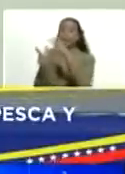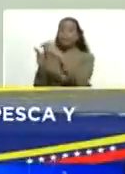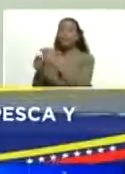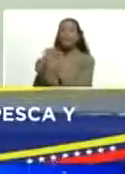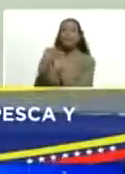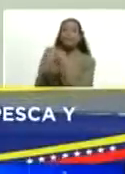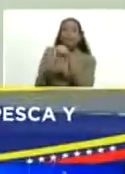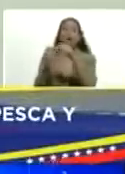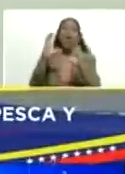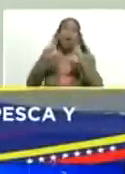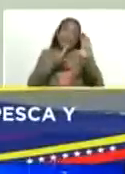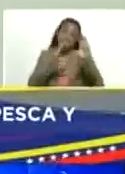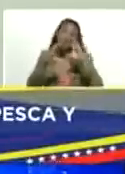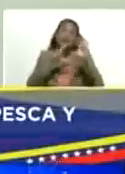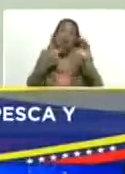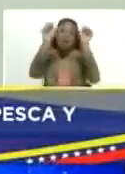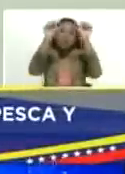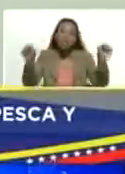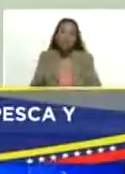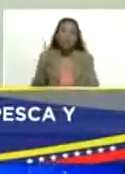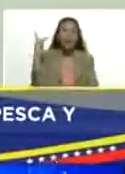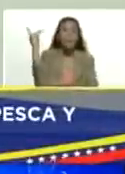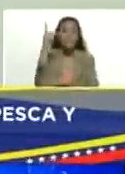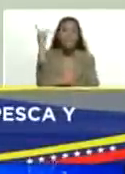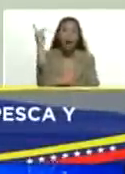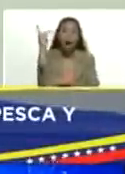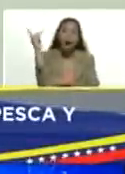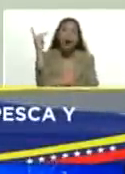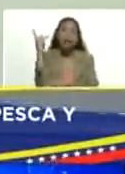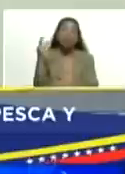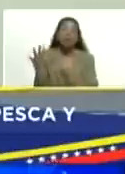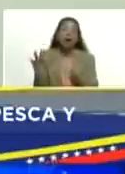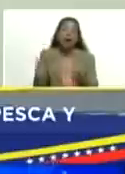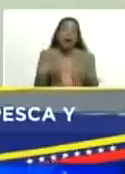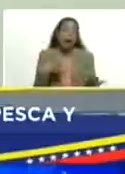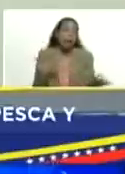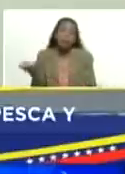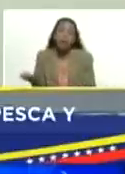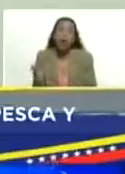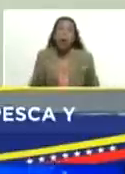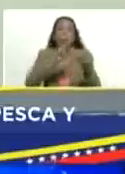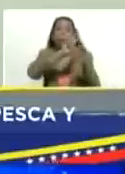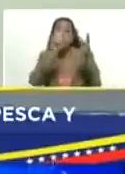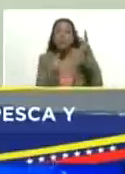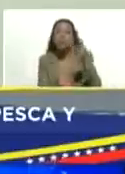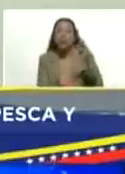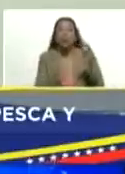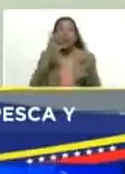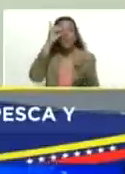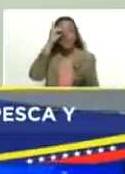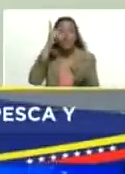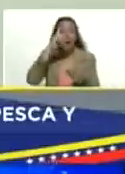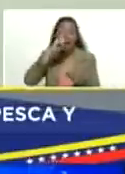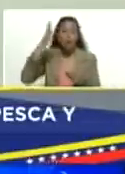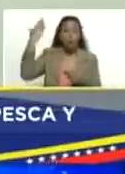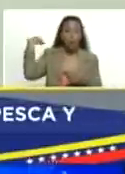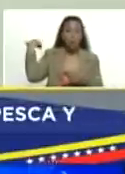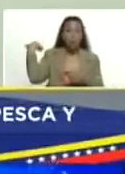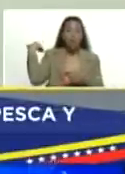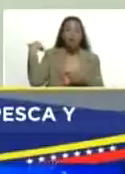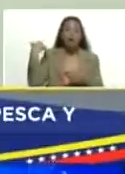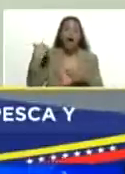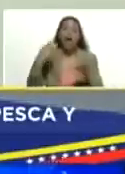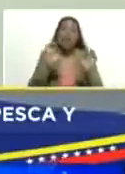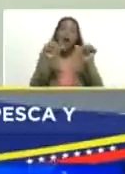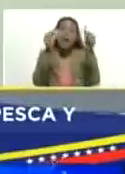hoy, conversando con los compañeros del Sistema Patria, con el vicepresidente Ricardo Menéndez, con la vicepresidenta Delcy Rodríguez del año pasado, hay